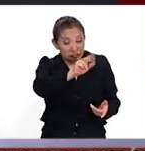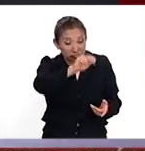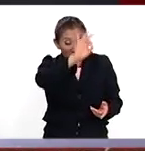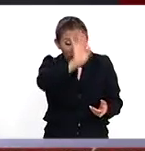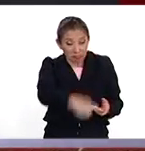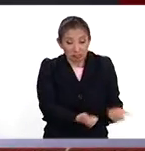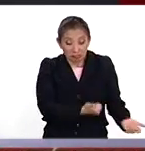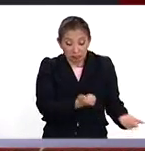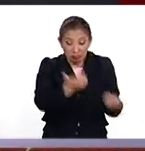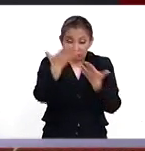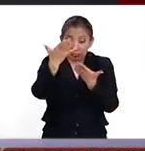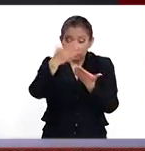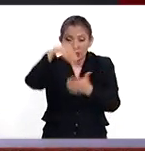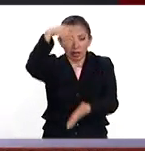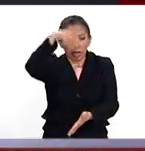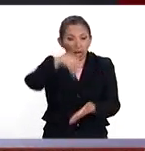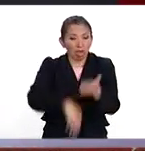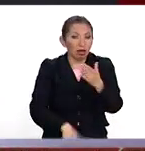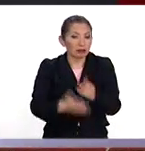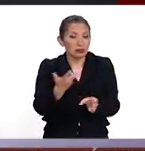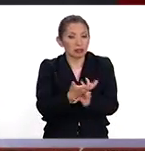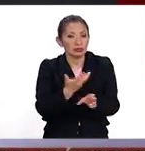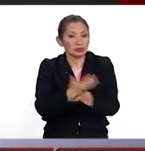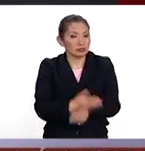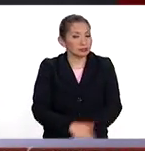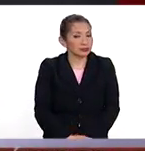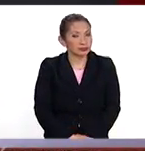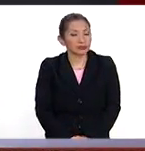sus exportaciones van hacia los Estados Unidos.